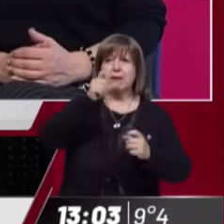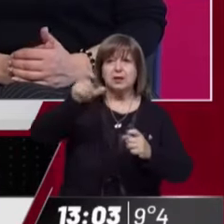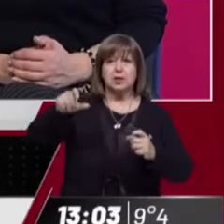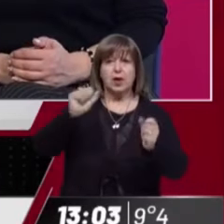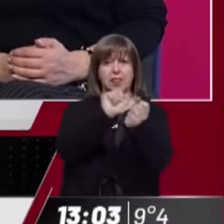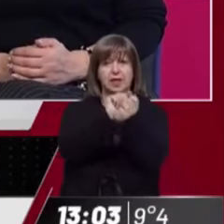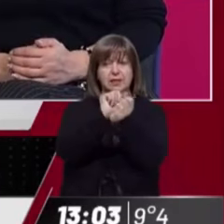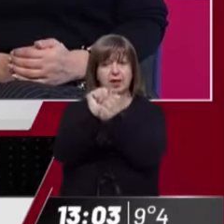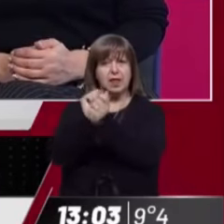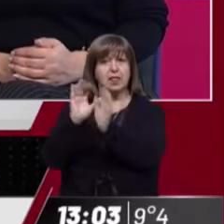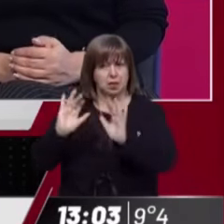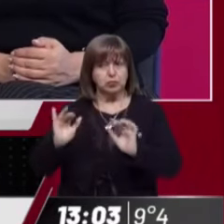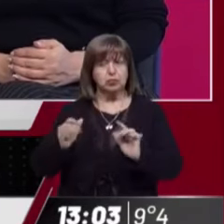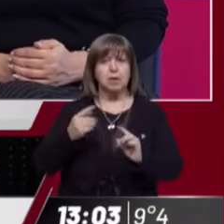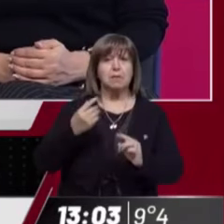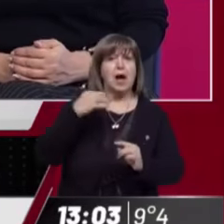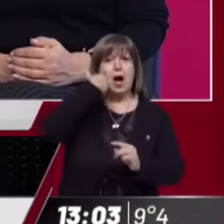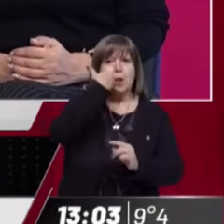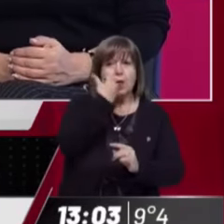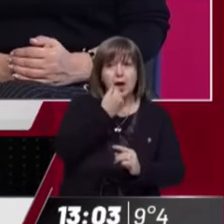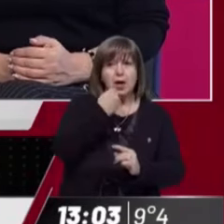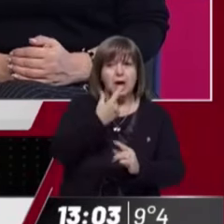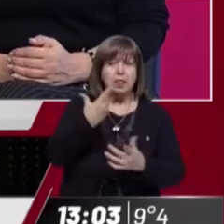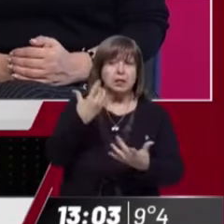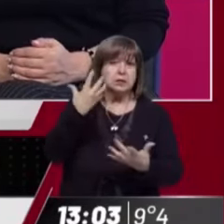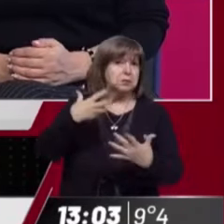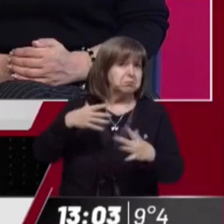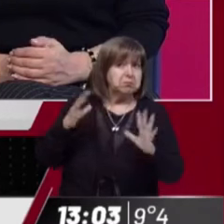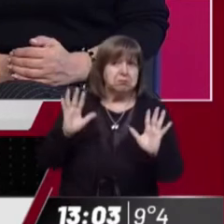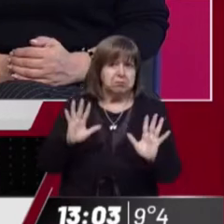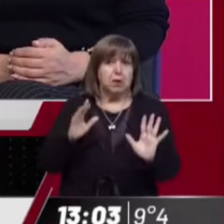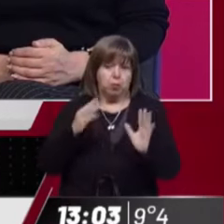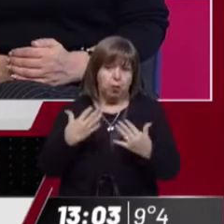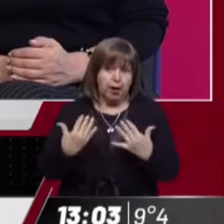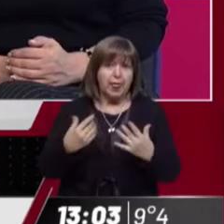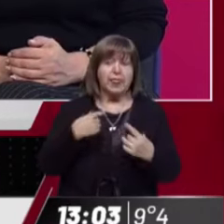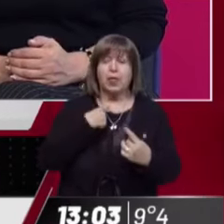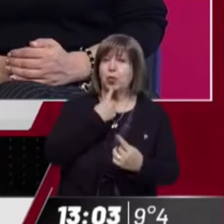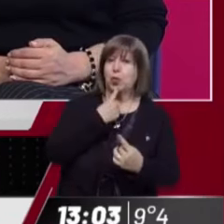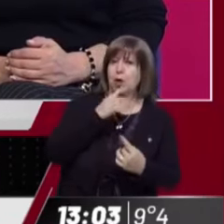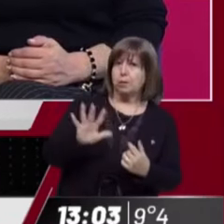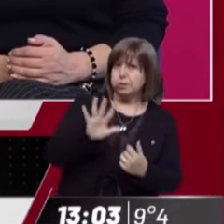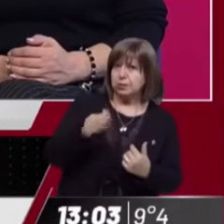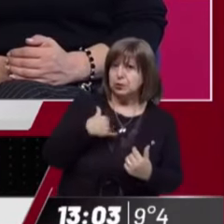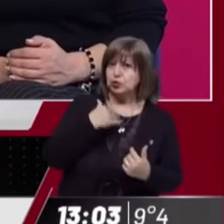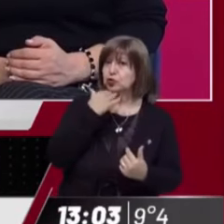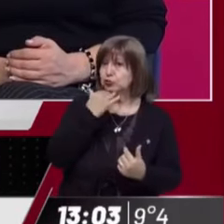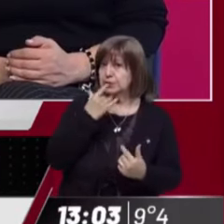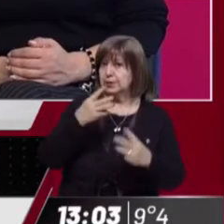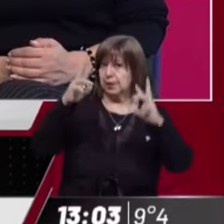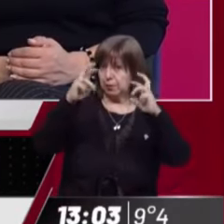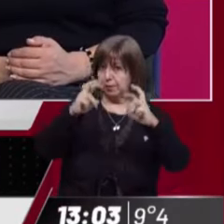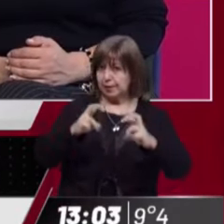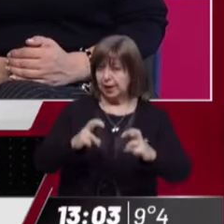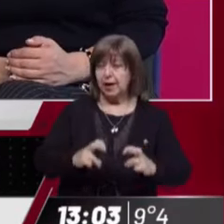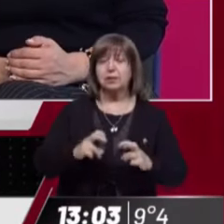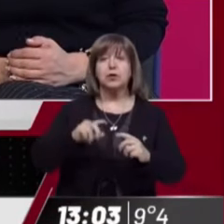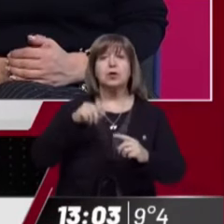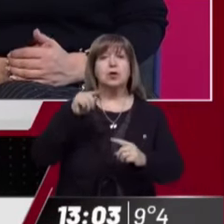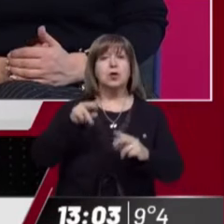que estaba, bueno, lo voy a decir obviamente, a pesar de que suene realmente muy mal, que